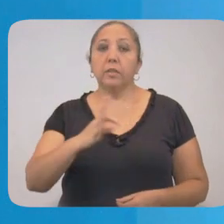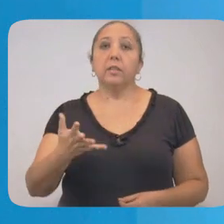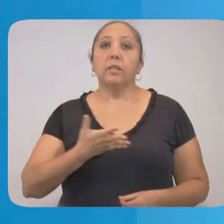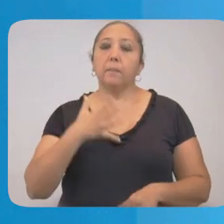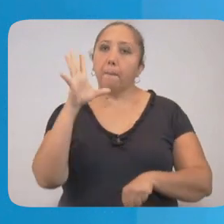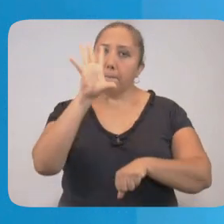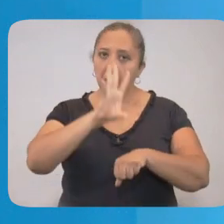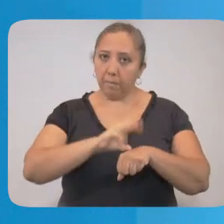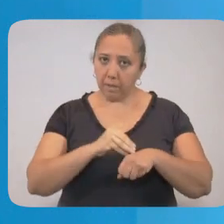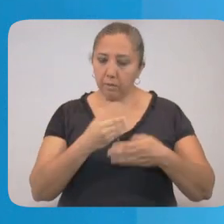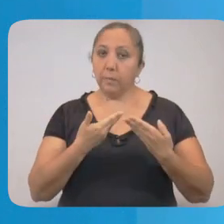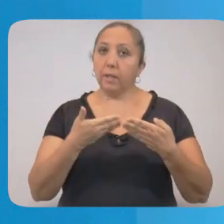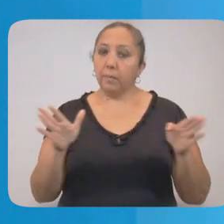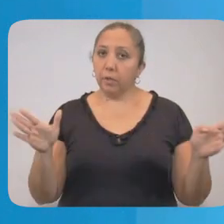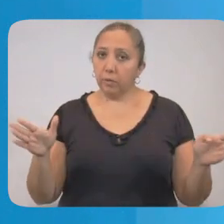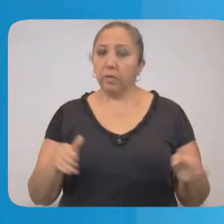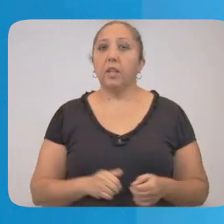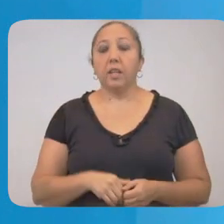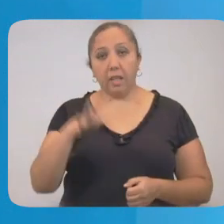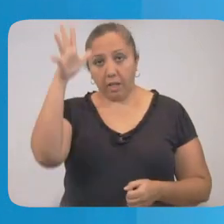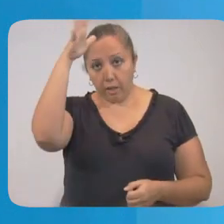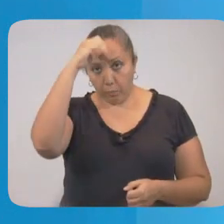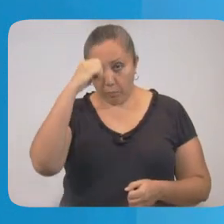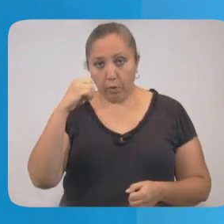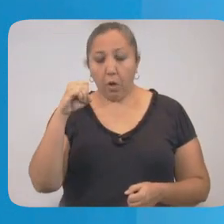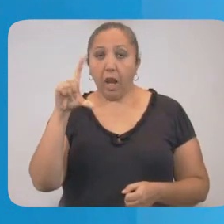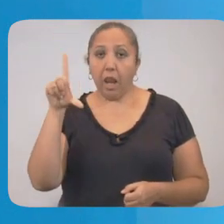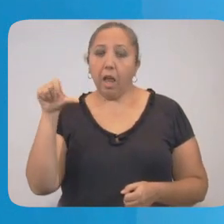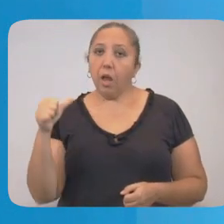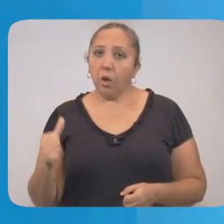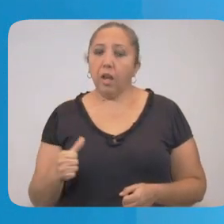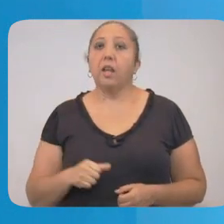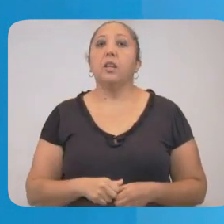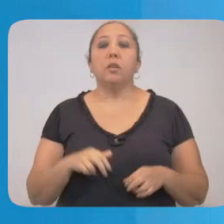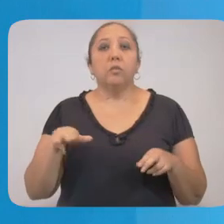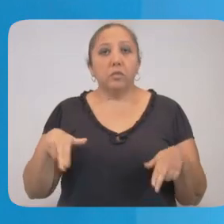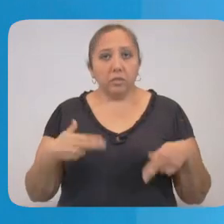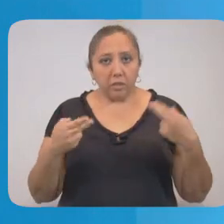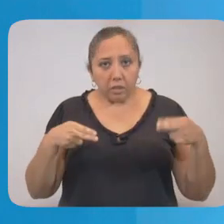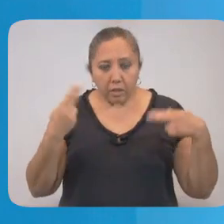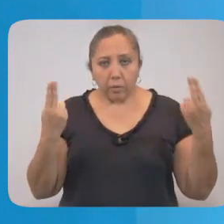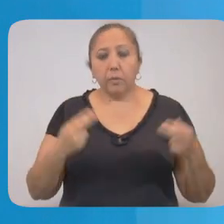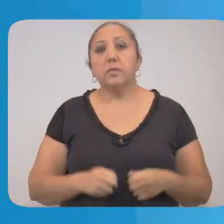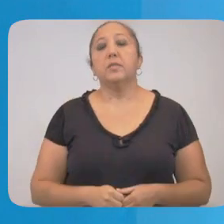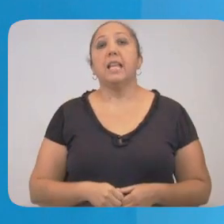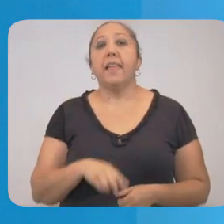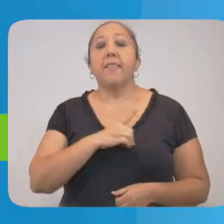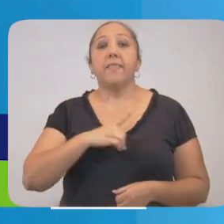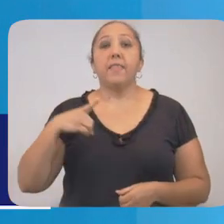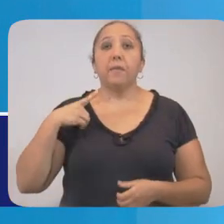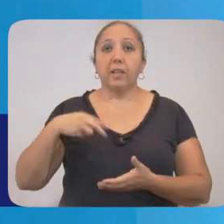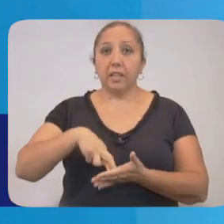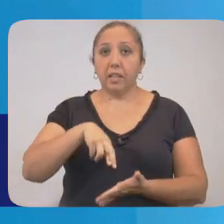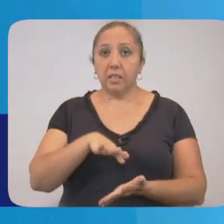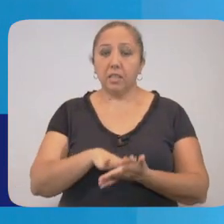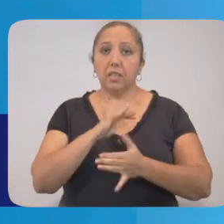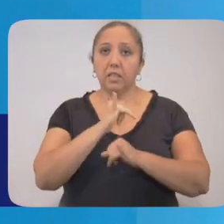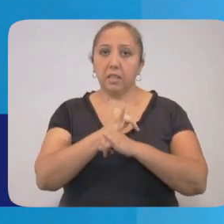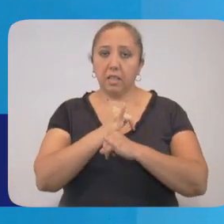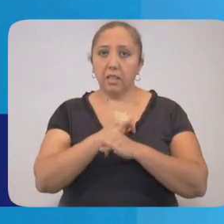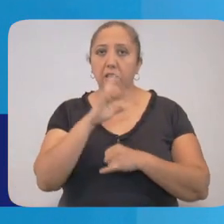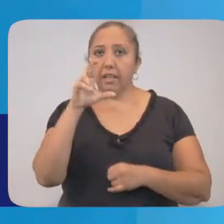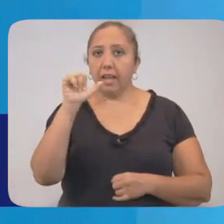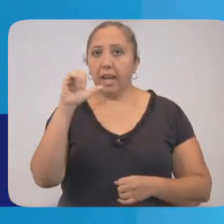con permiso de reapertura, de acuerdo a la ola que les corresponda, los comercios y establecimientos deben inscribirse en el